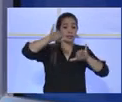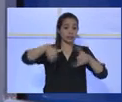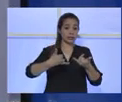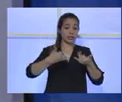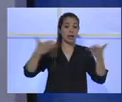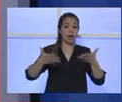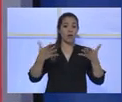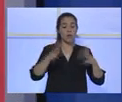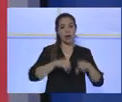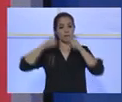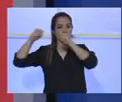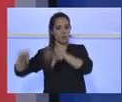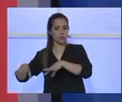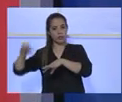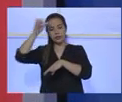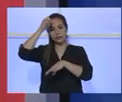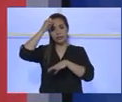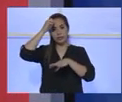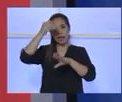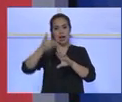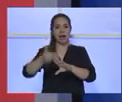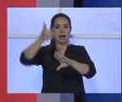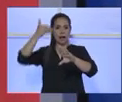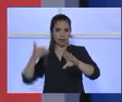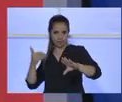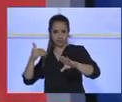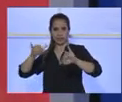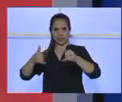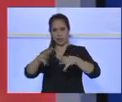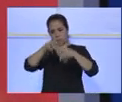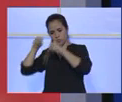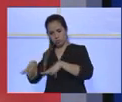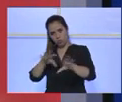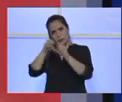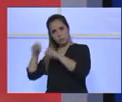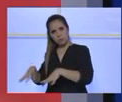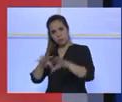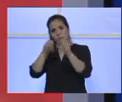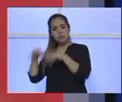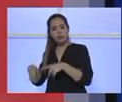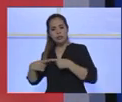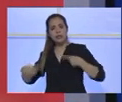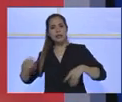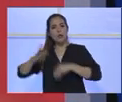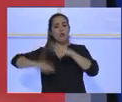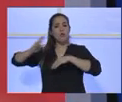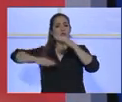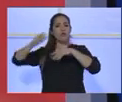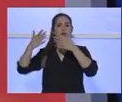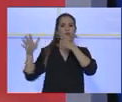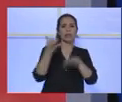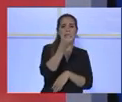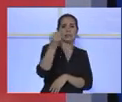zona de embarque a bastantes metros para atrás, una obra que va a estar rondando los $600.000 y que no tiene